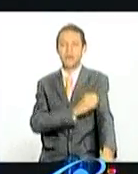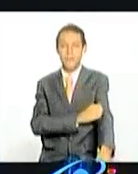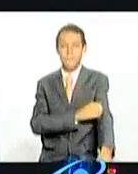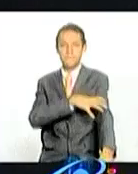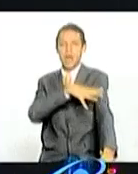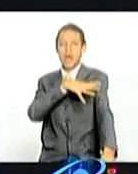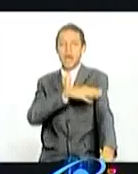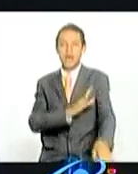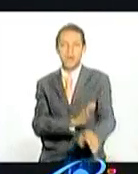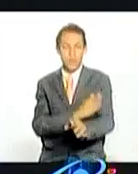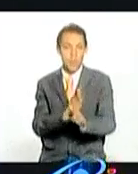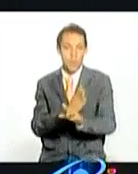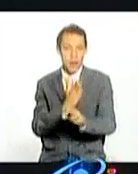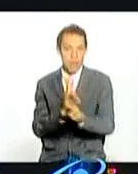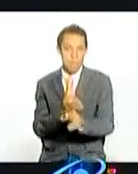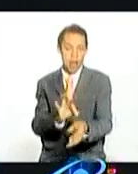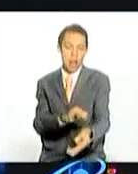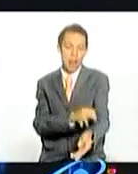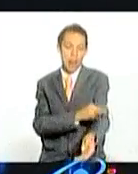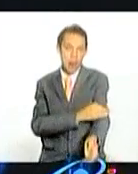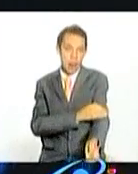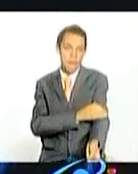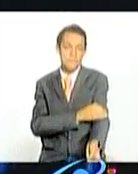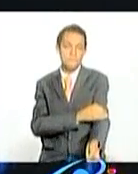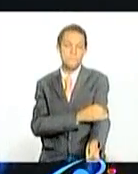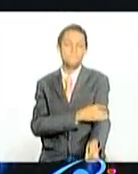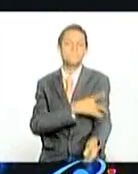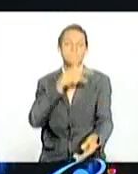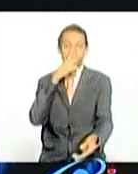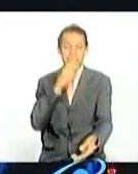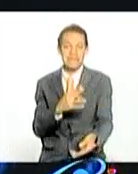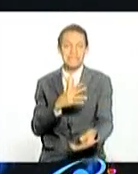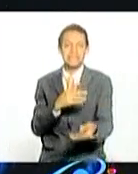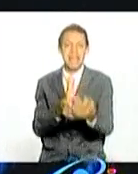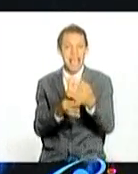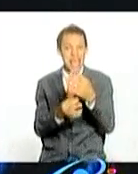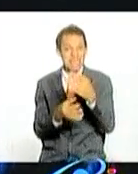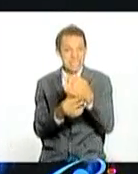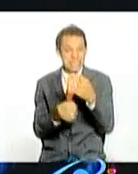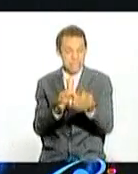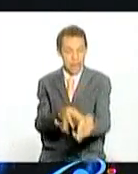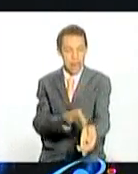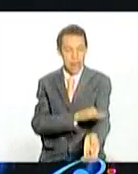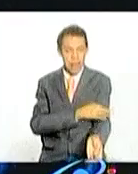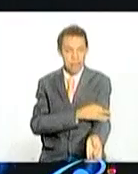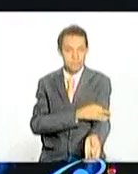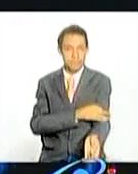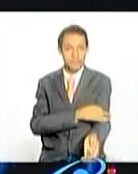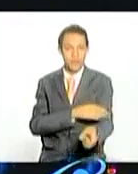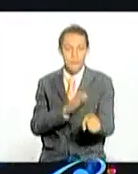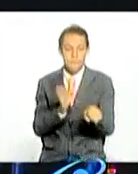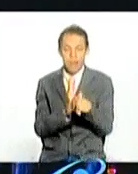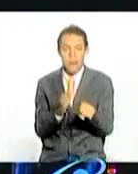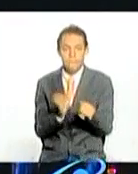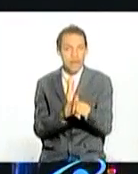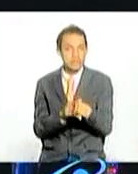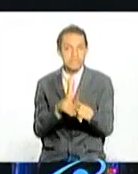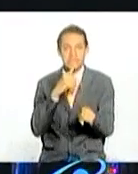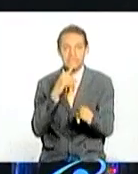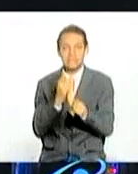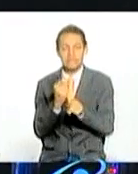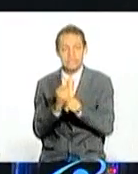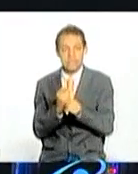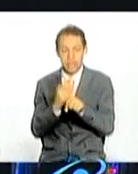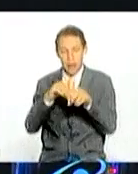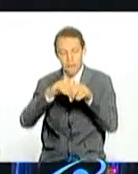grasa. Esta arteria se puede ir tapando y esos focos de grasa que están pegados a la pared